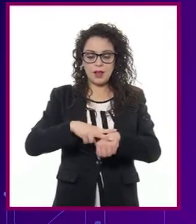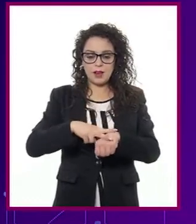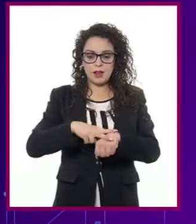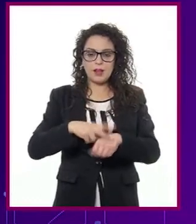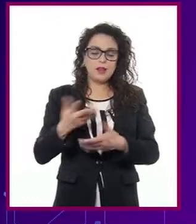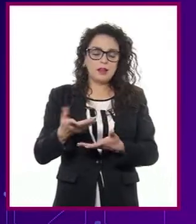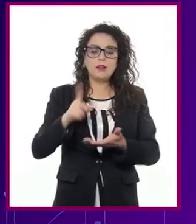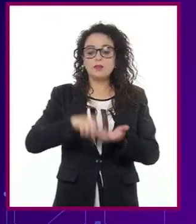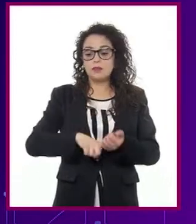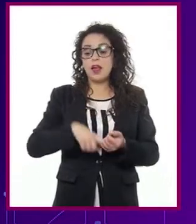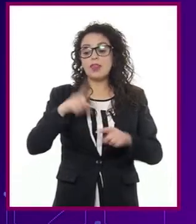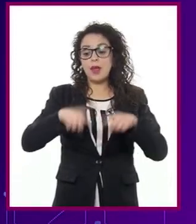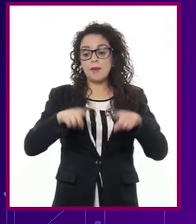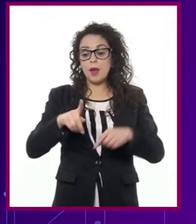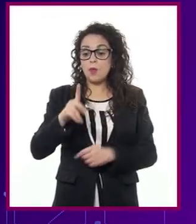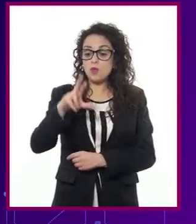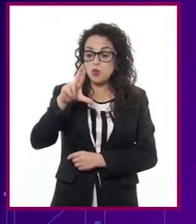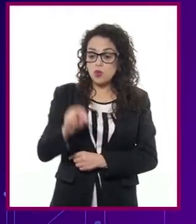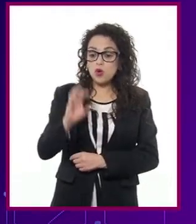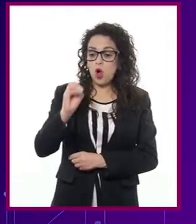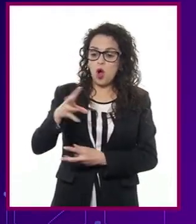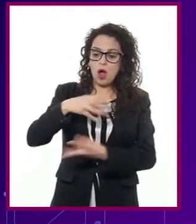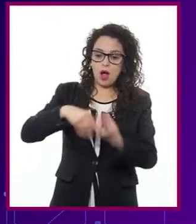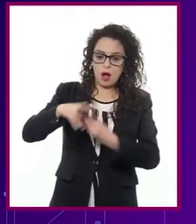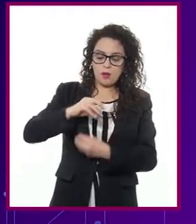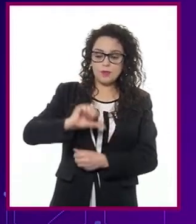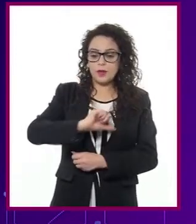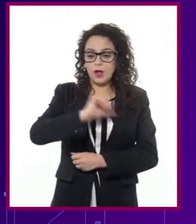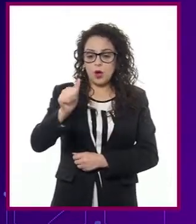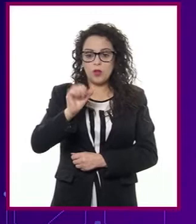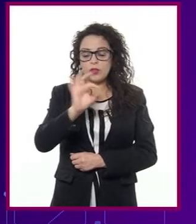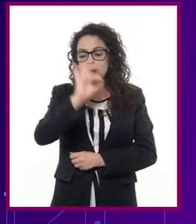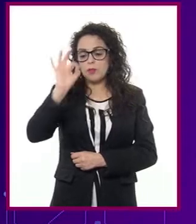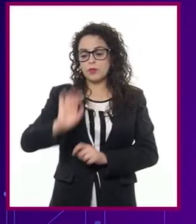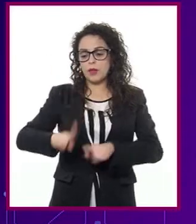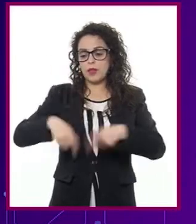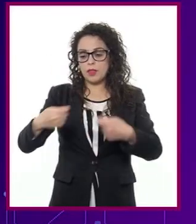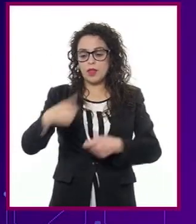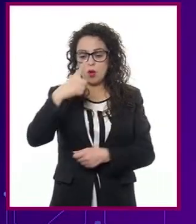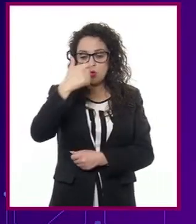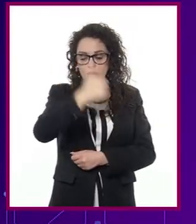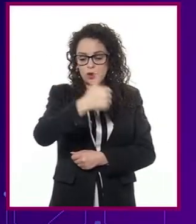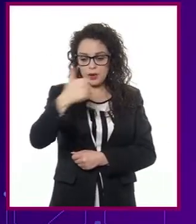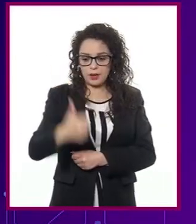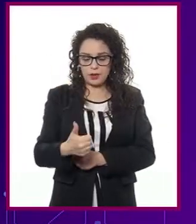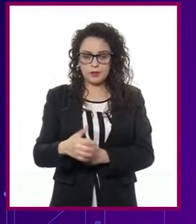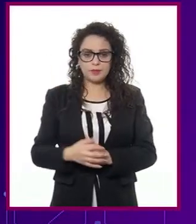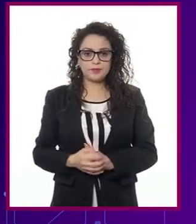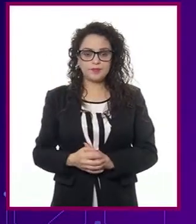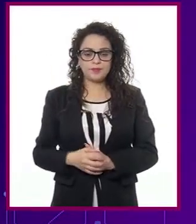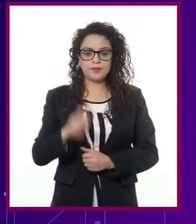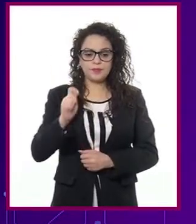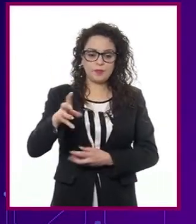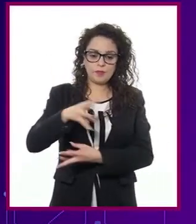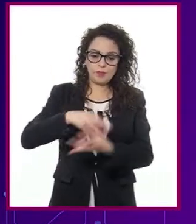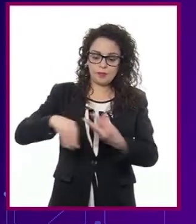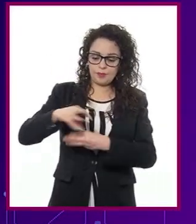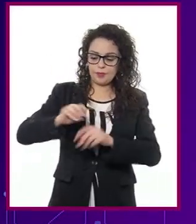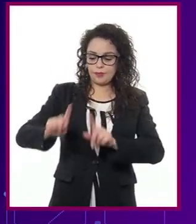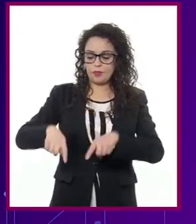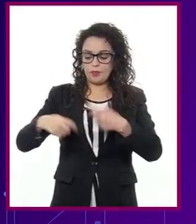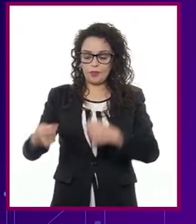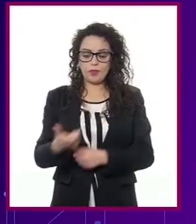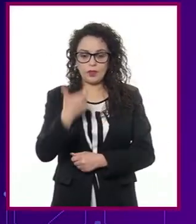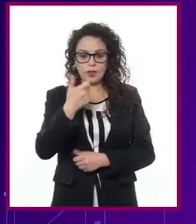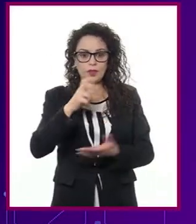o reciclado, y en la otra columna el porcentaje que se le asigna a cada uno. En el caso del cobre reciclado, le corresponde un